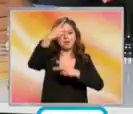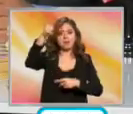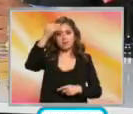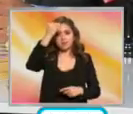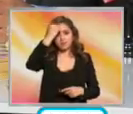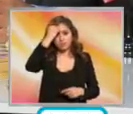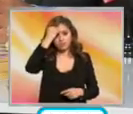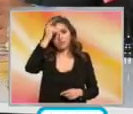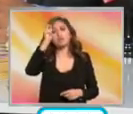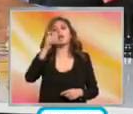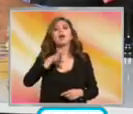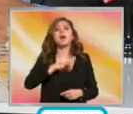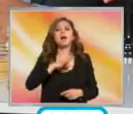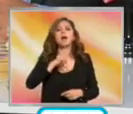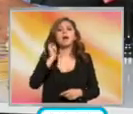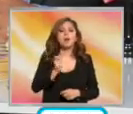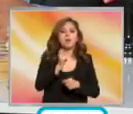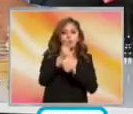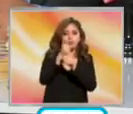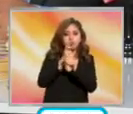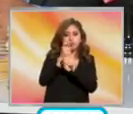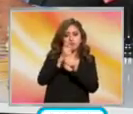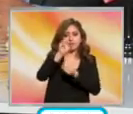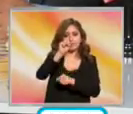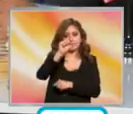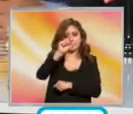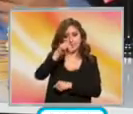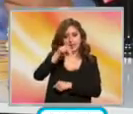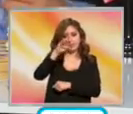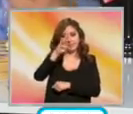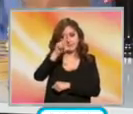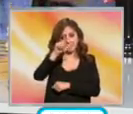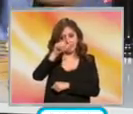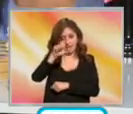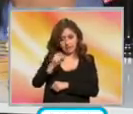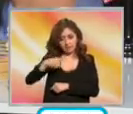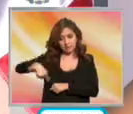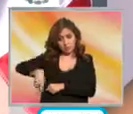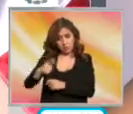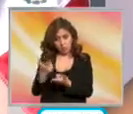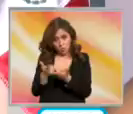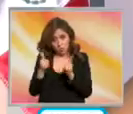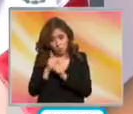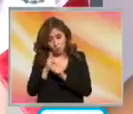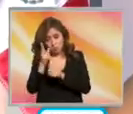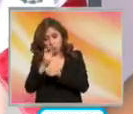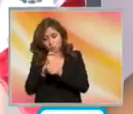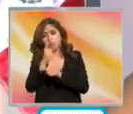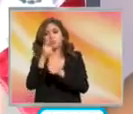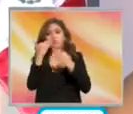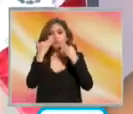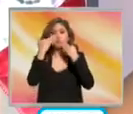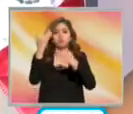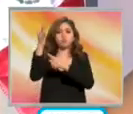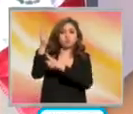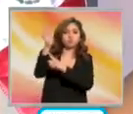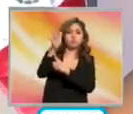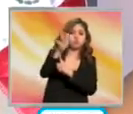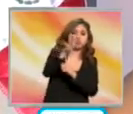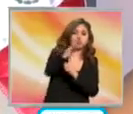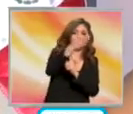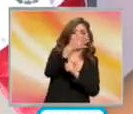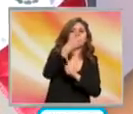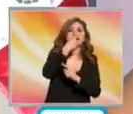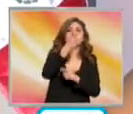Chapultepec y ahí está el famoso batallón de San Blas Sí. de combate. Sí. Y ese batallón muestra su bandera y dice